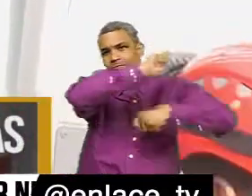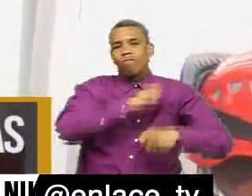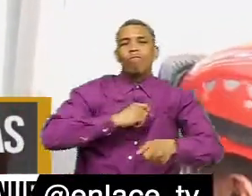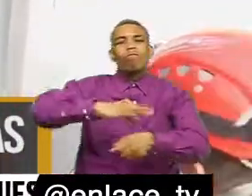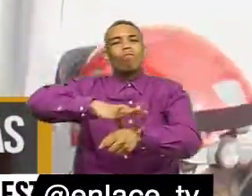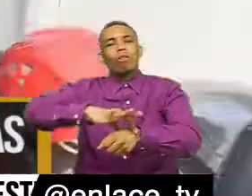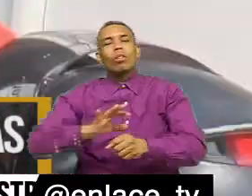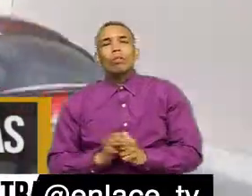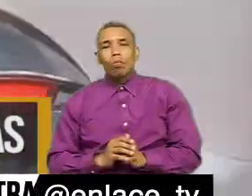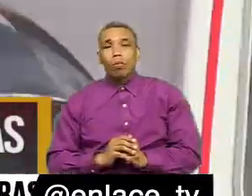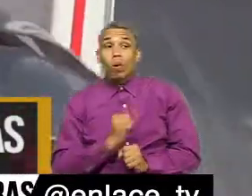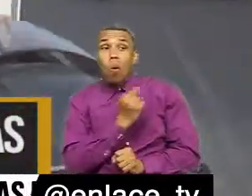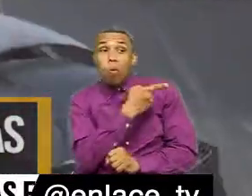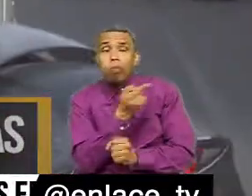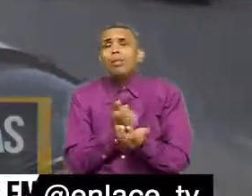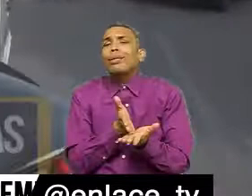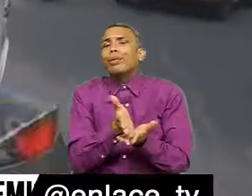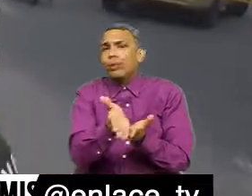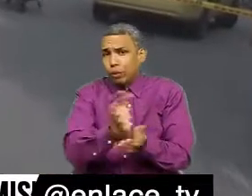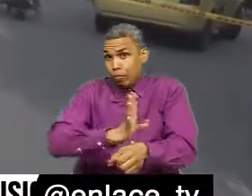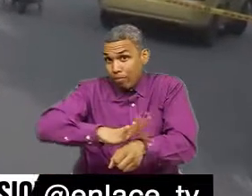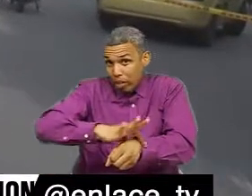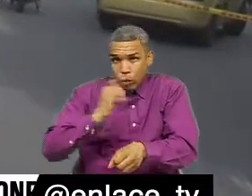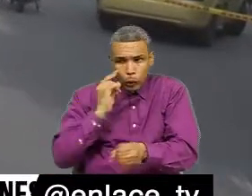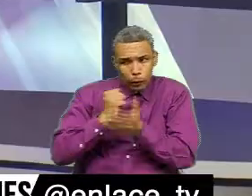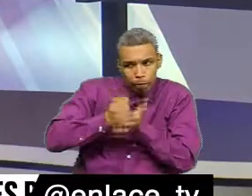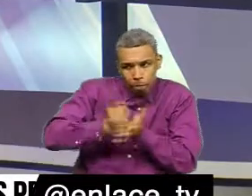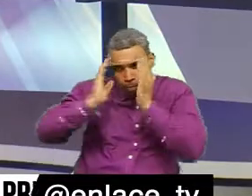este hecho siguen bajo observación médica, conoció Enlace Noticias.